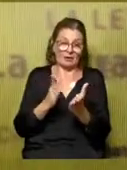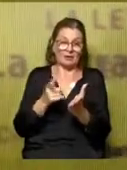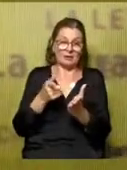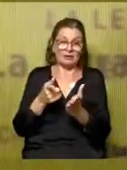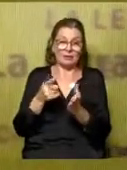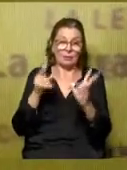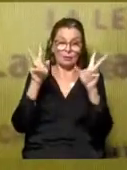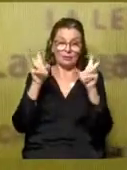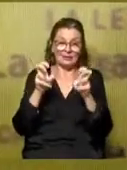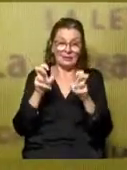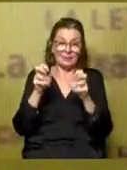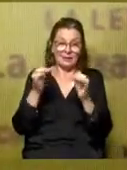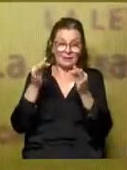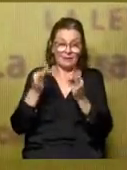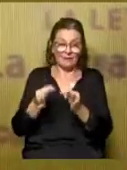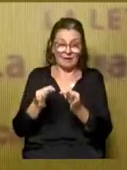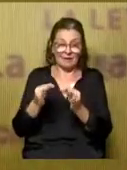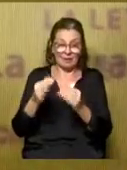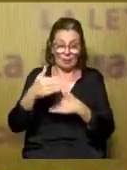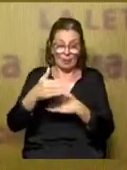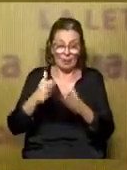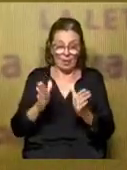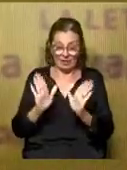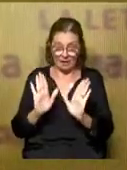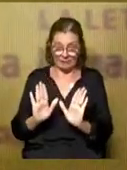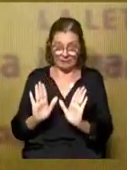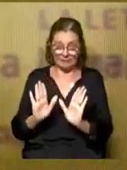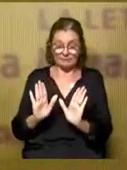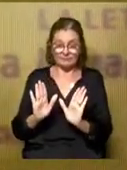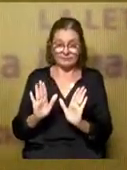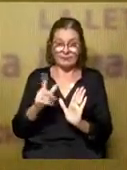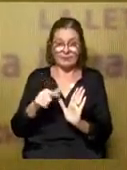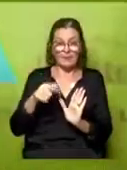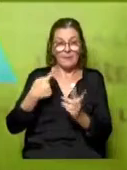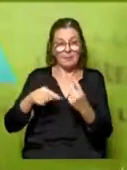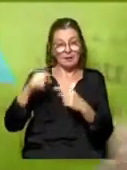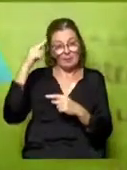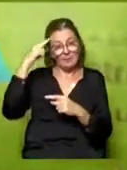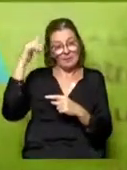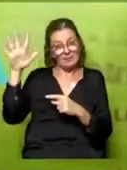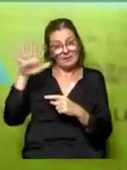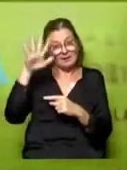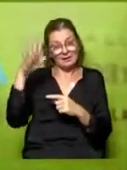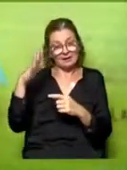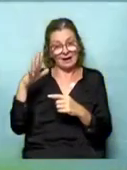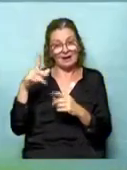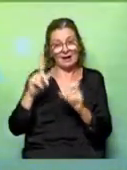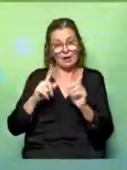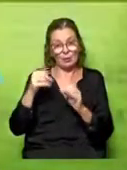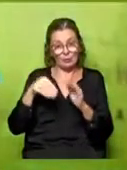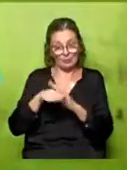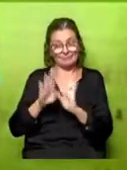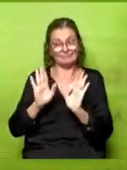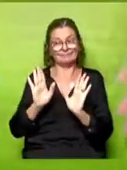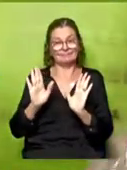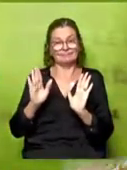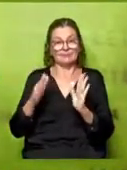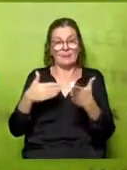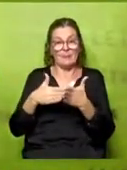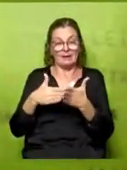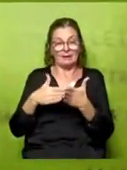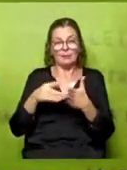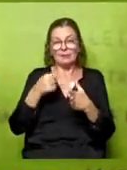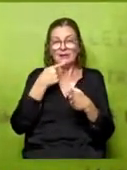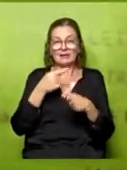que es un tema que está bien encuadrarlo de esa manera. Pero me imagino que deben de haber resistencias si nos vamos a meter en eso. Como